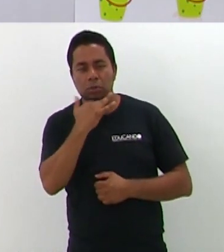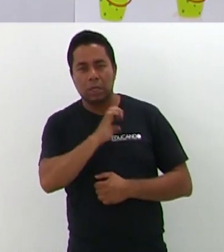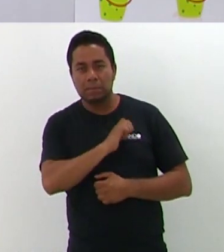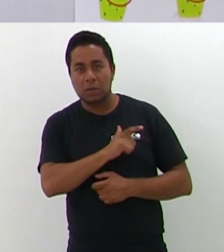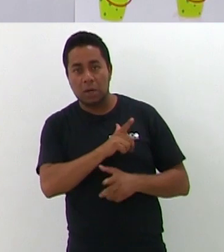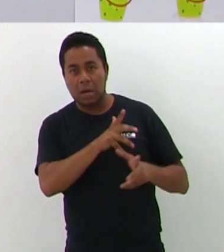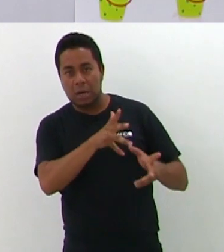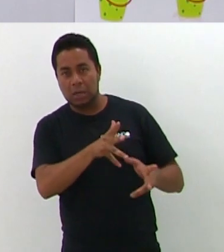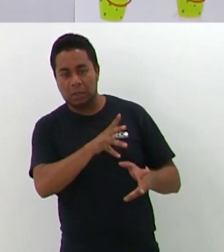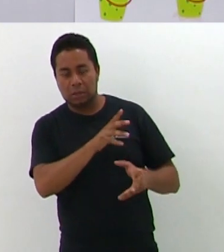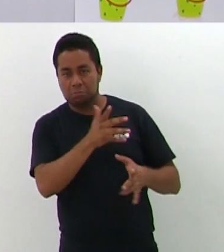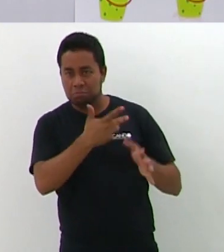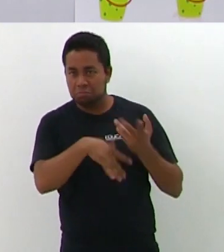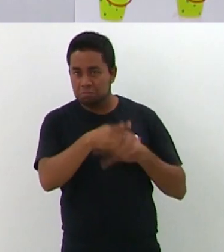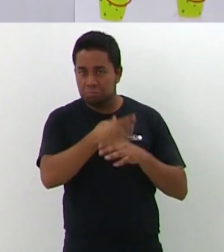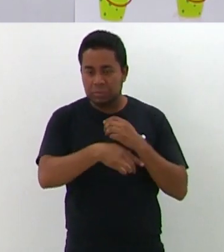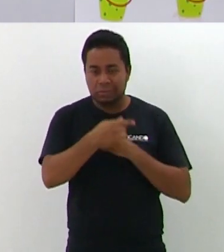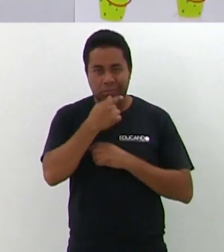sucia.